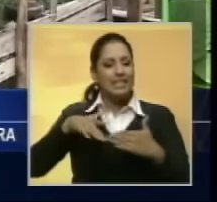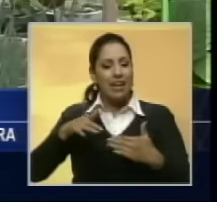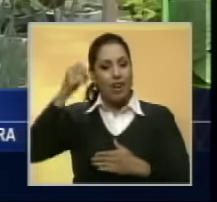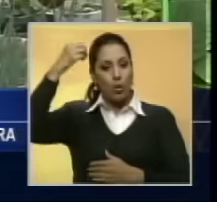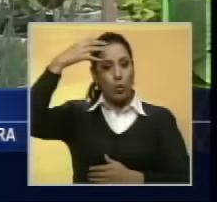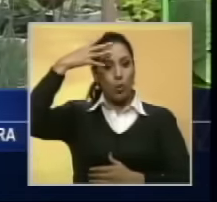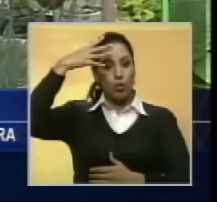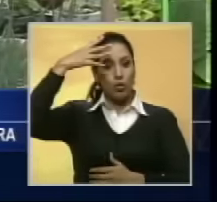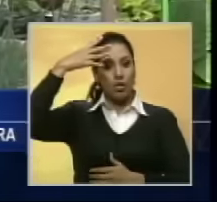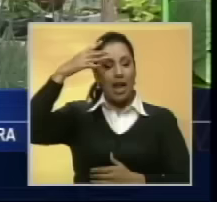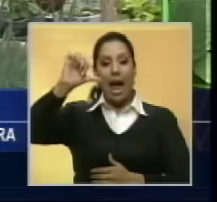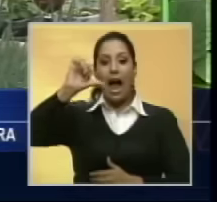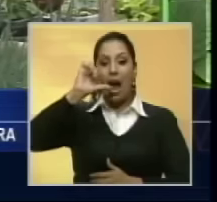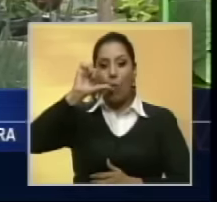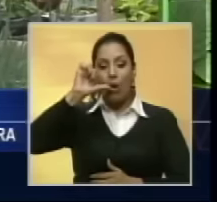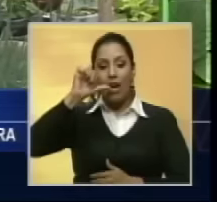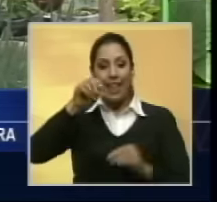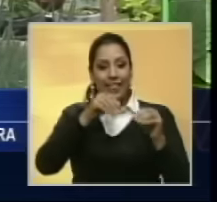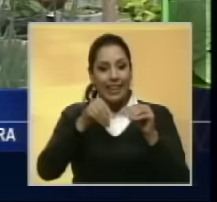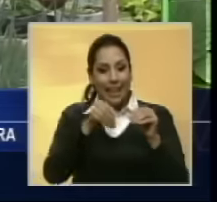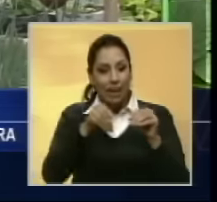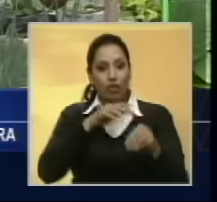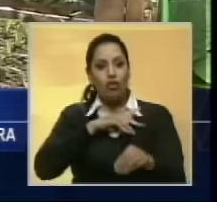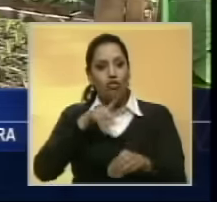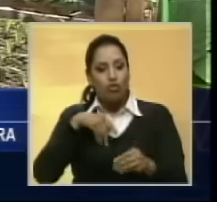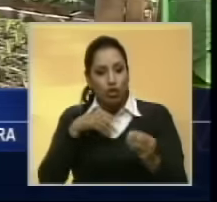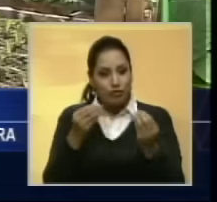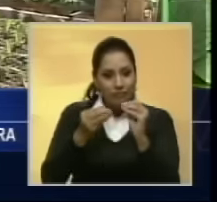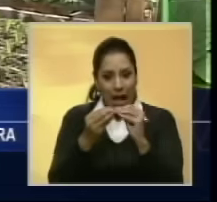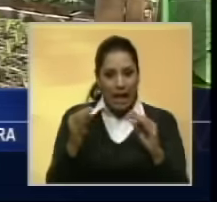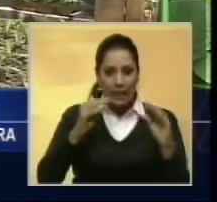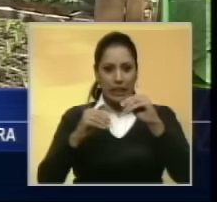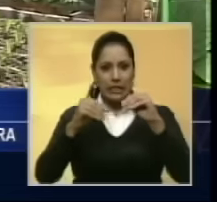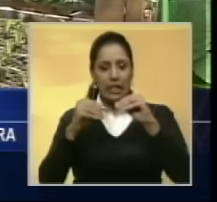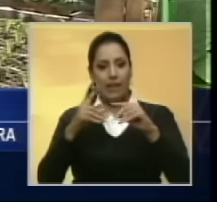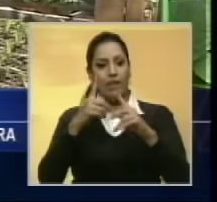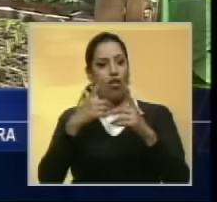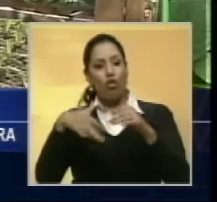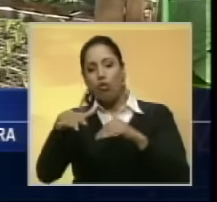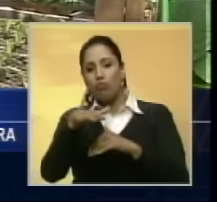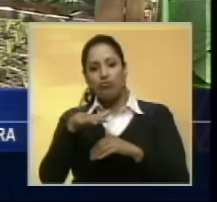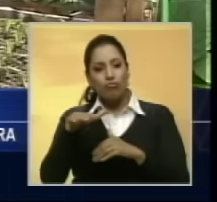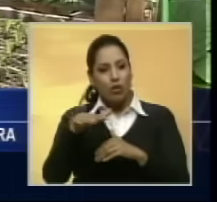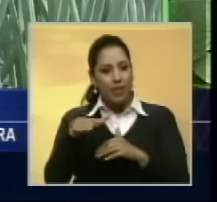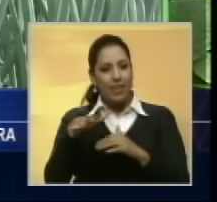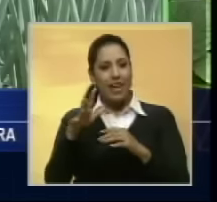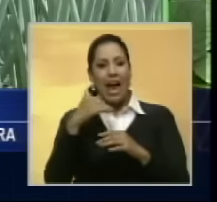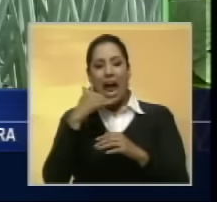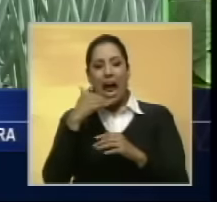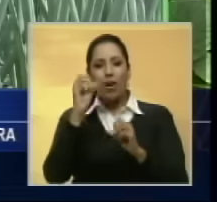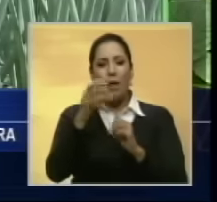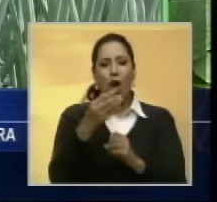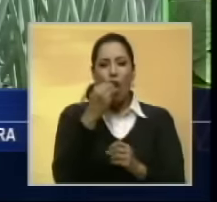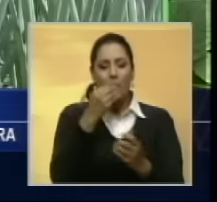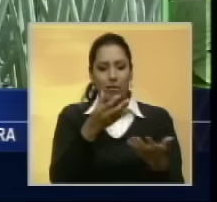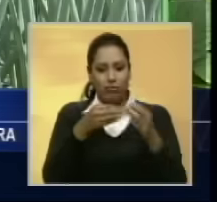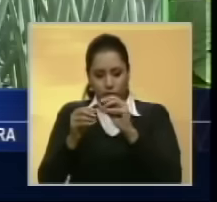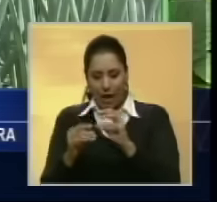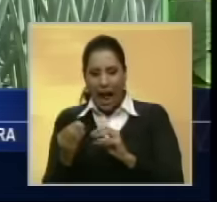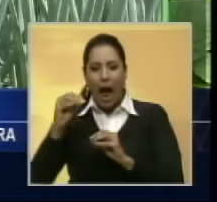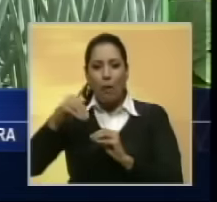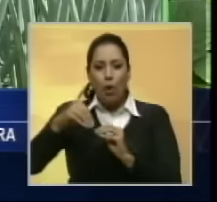luz, agua. Y el suelo nosotros podemos hacerlo desde los restos de comida que